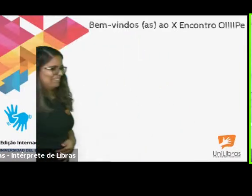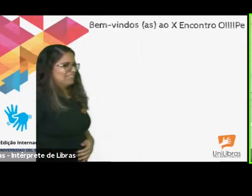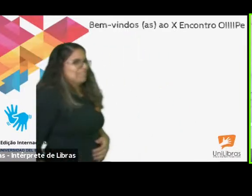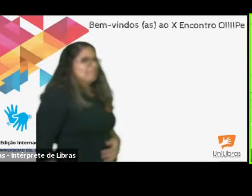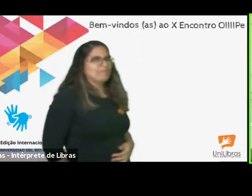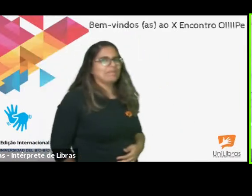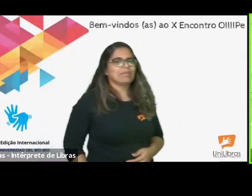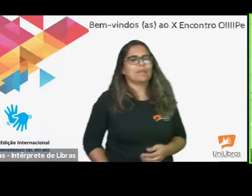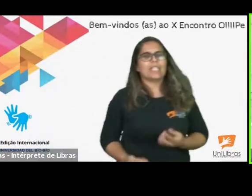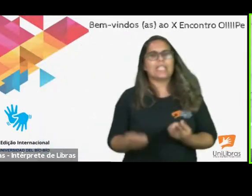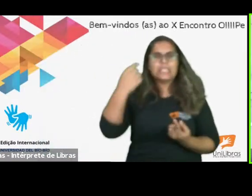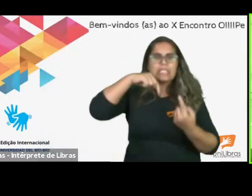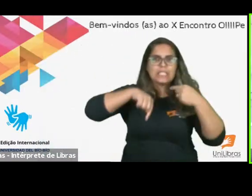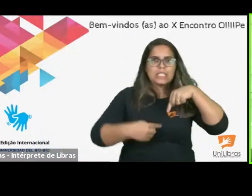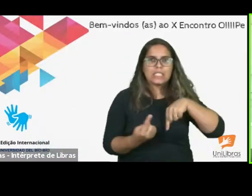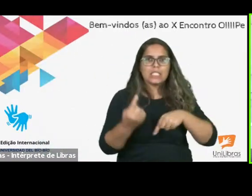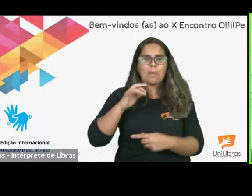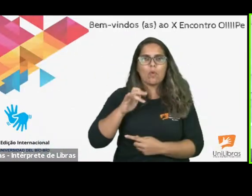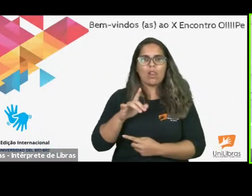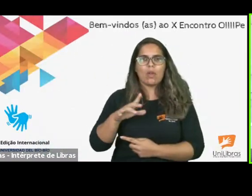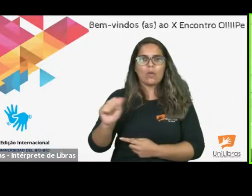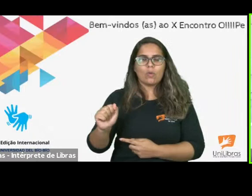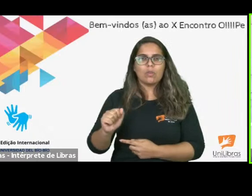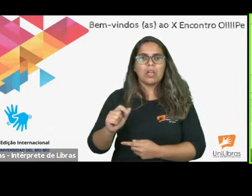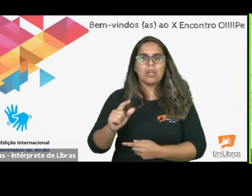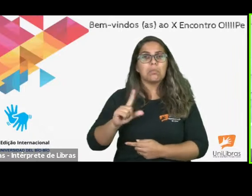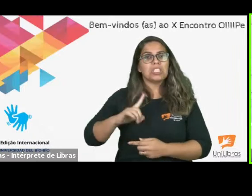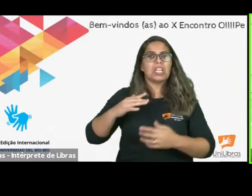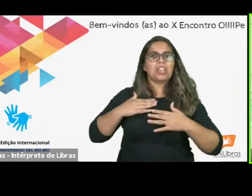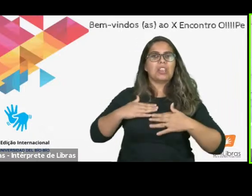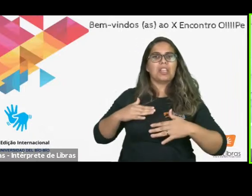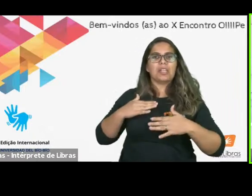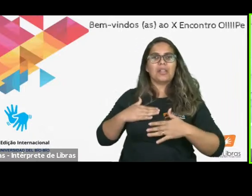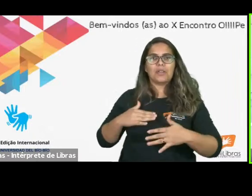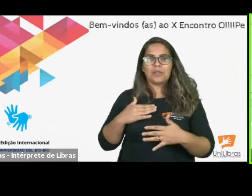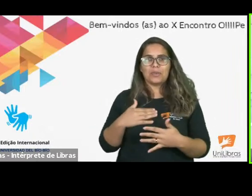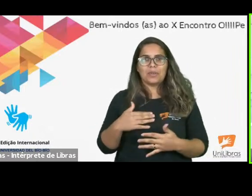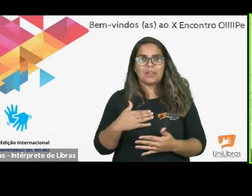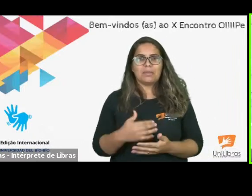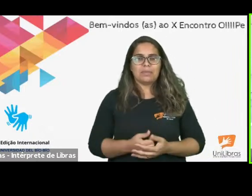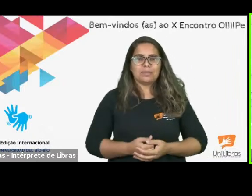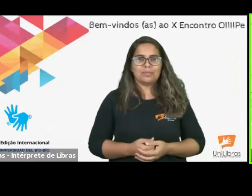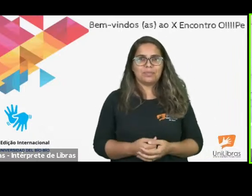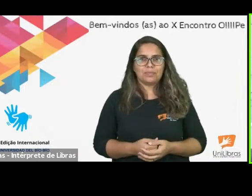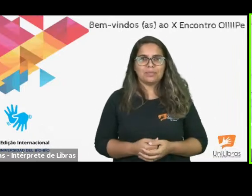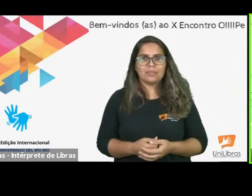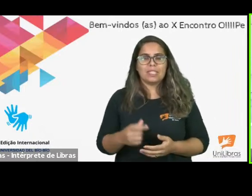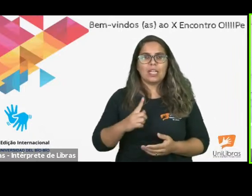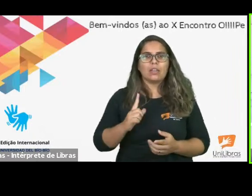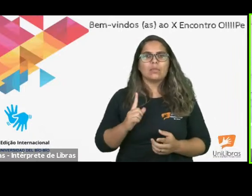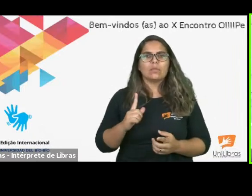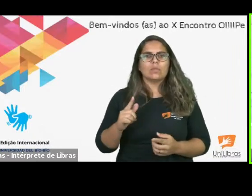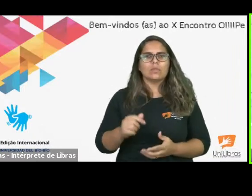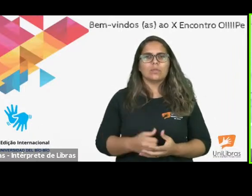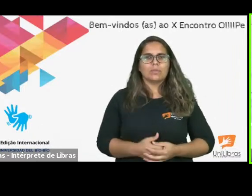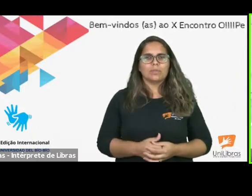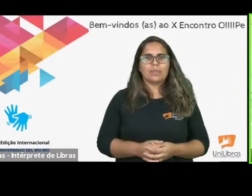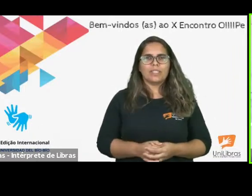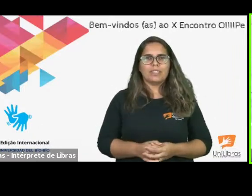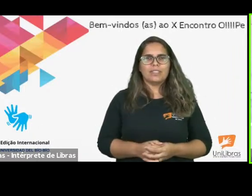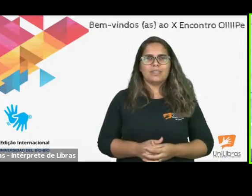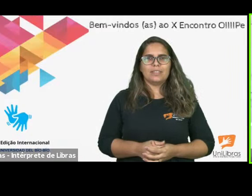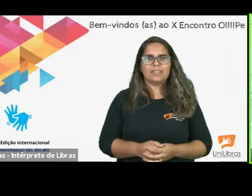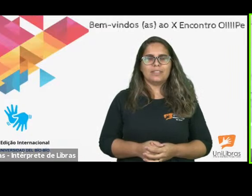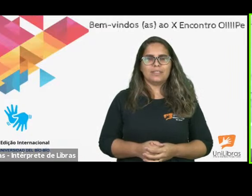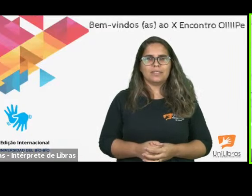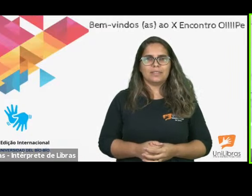aire, está tranquilamente ahí, de pronto entra en la dinámica del torbellino